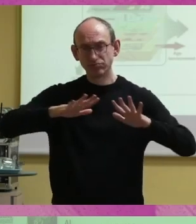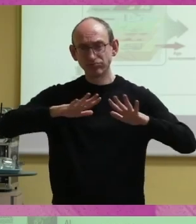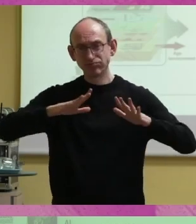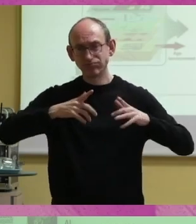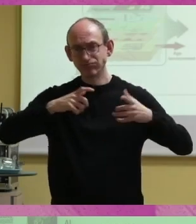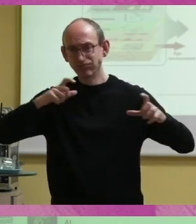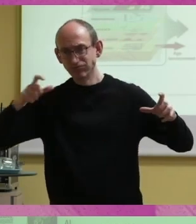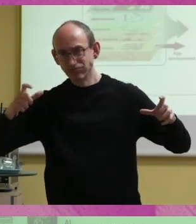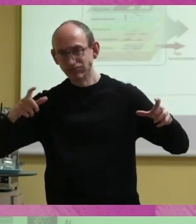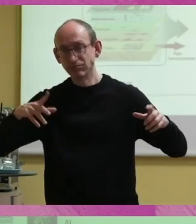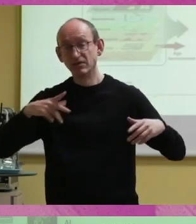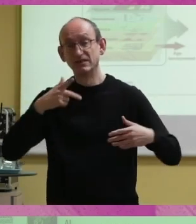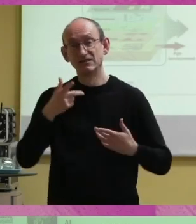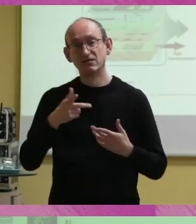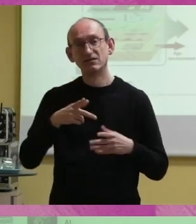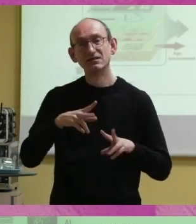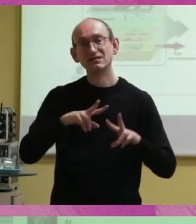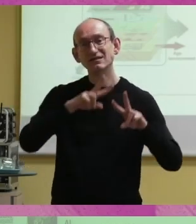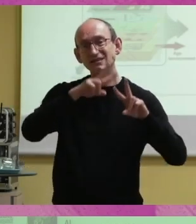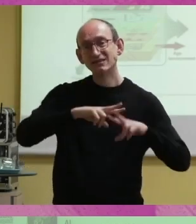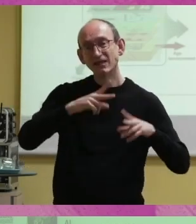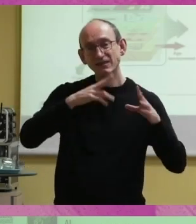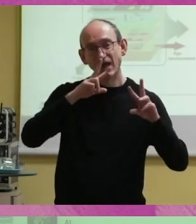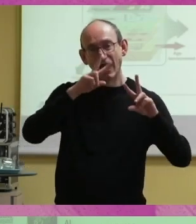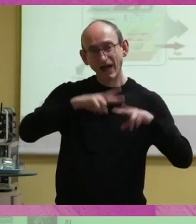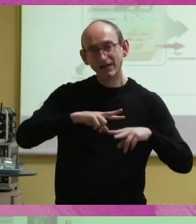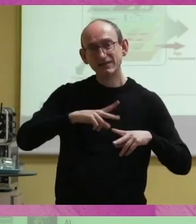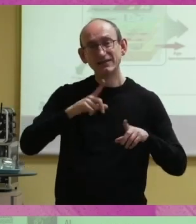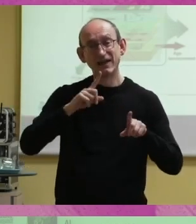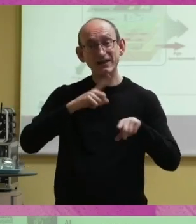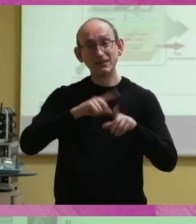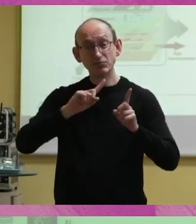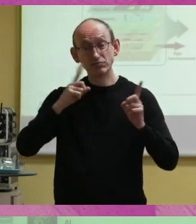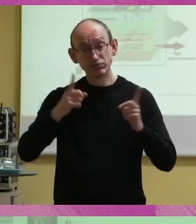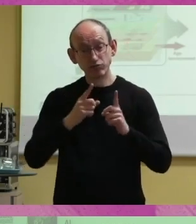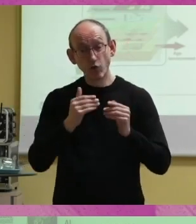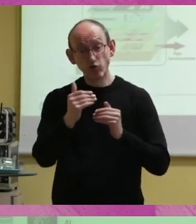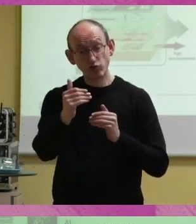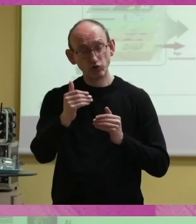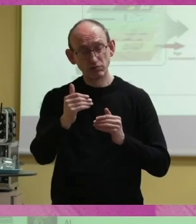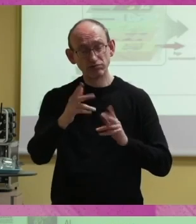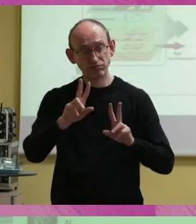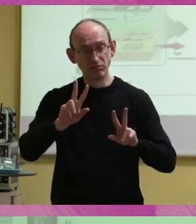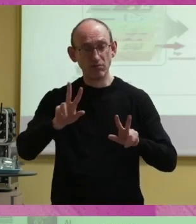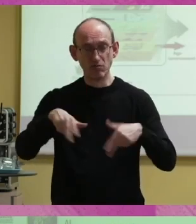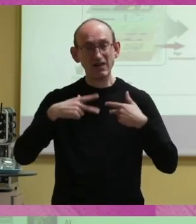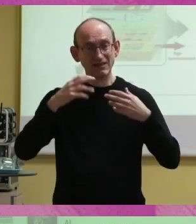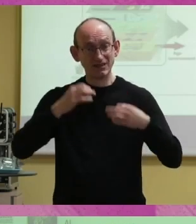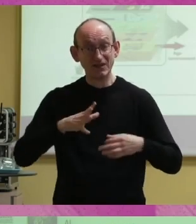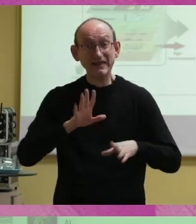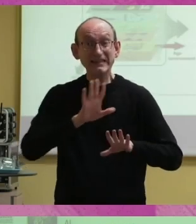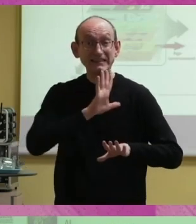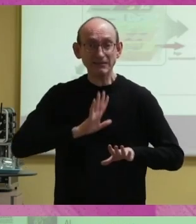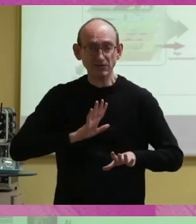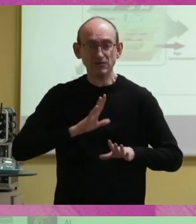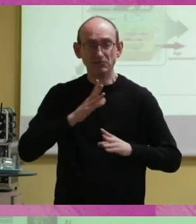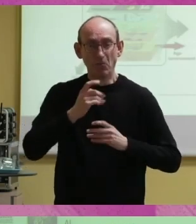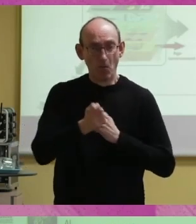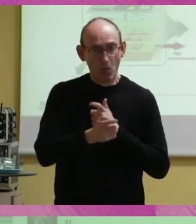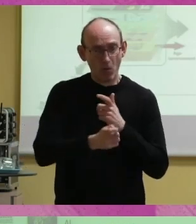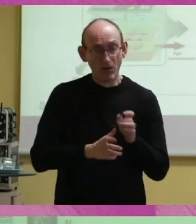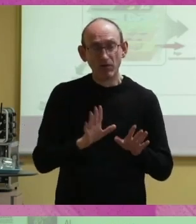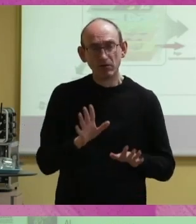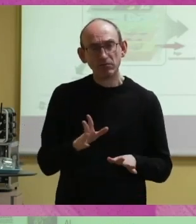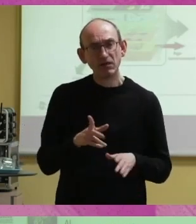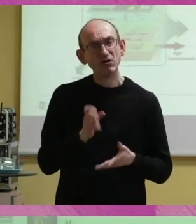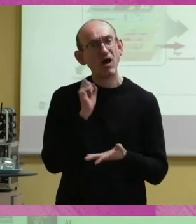permitir incrementar la tasa analítica, reducir los tiempos, todo esto en un futuro, ¿de acuerdo? A día de hoy está todo esto en construcción, pero que también nos